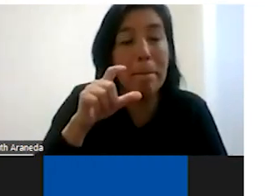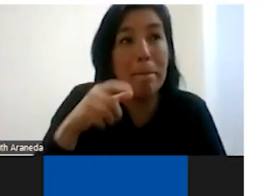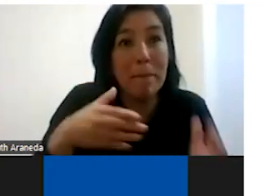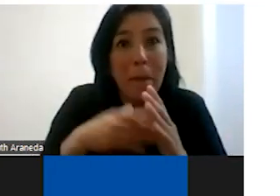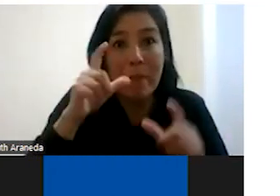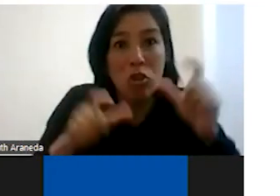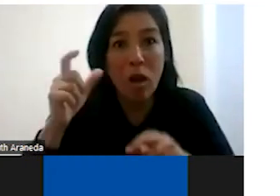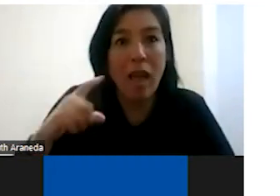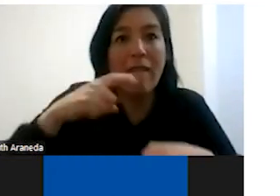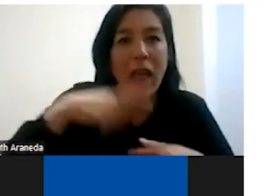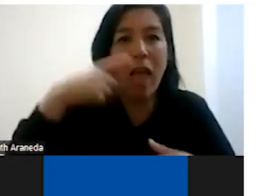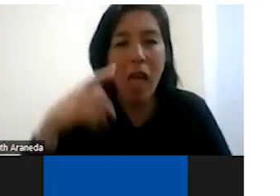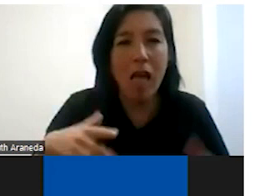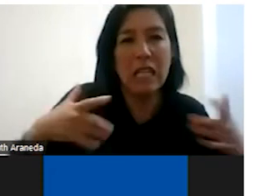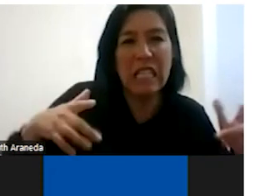igual es